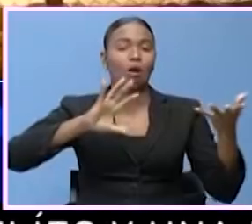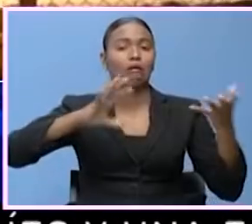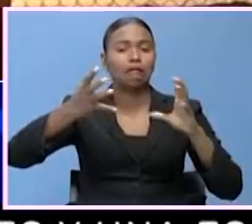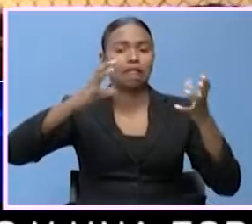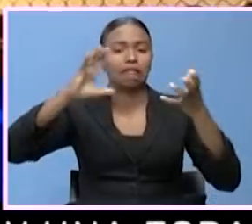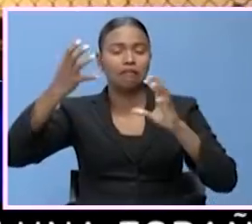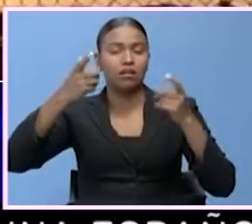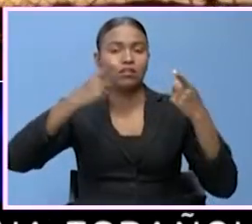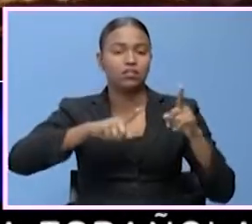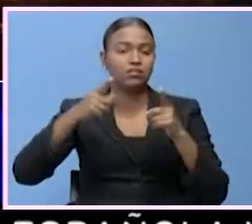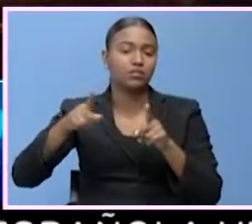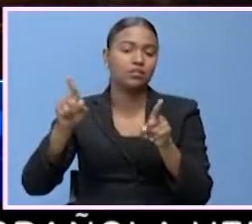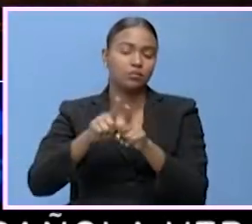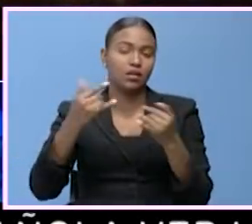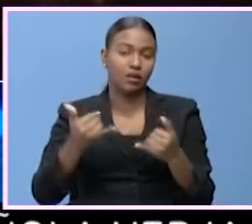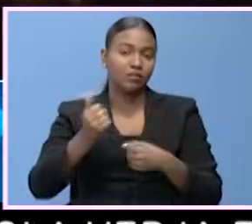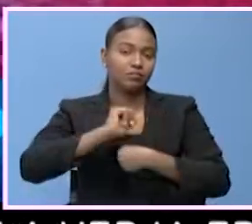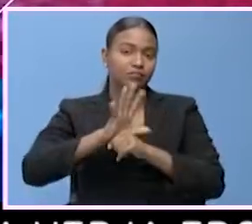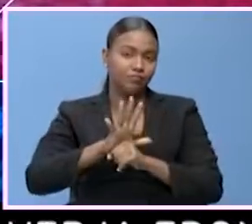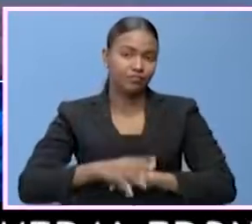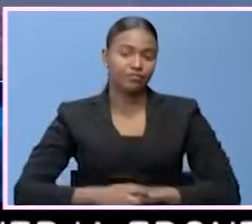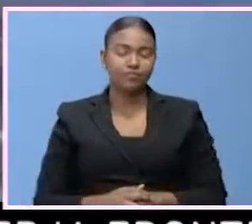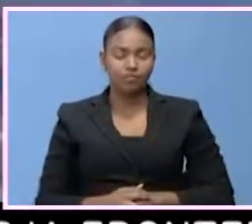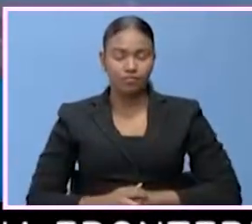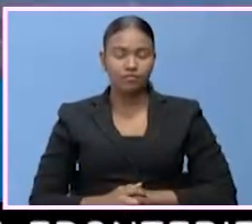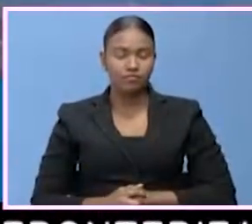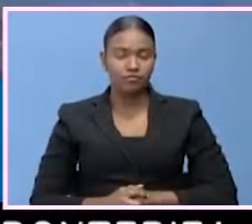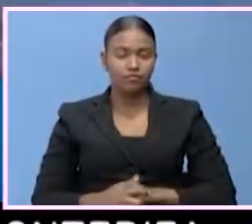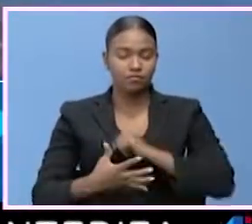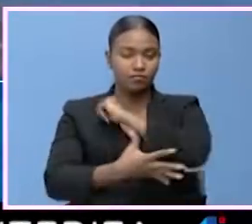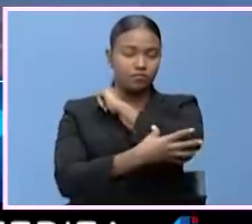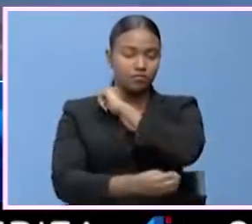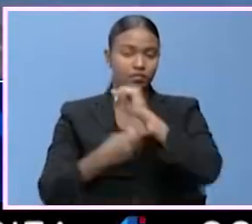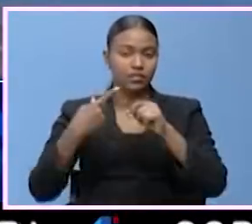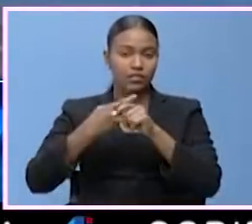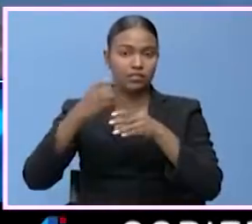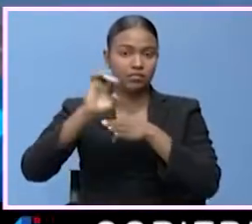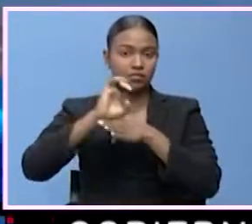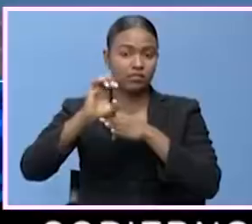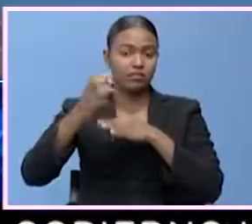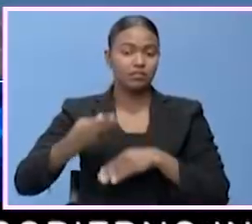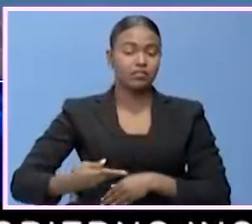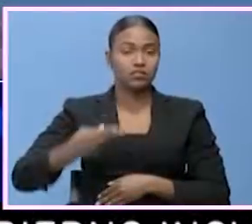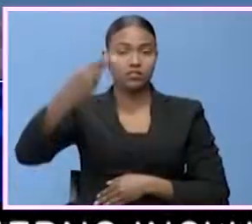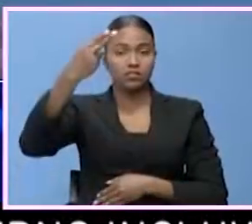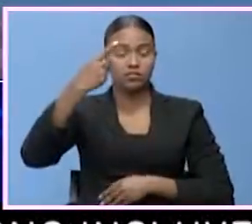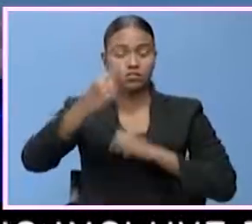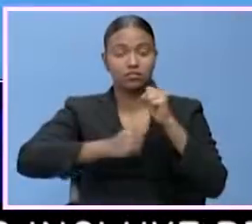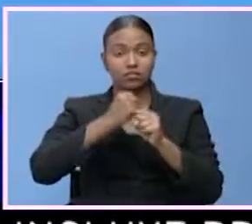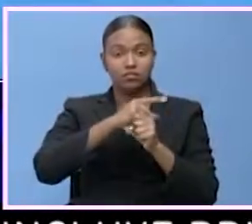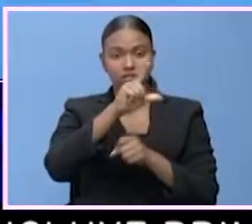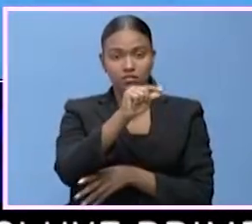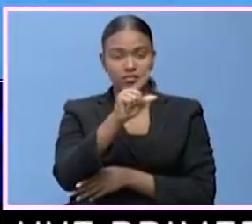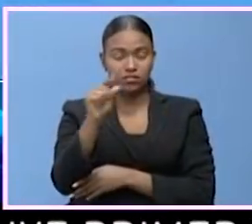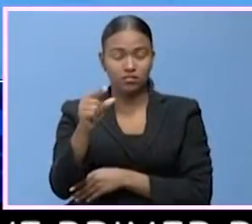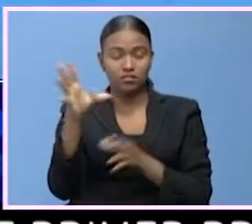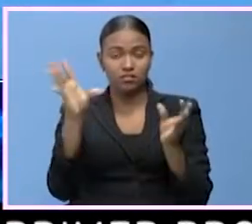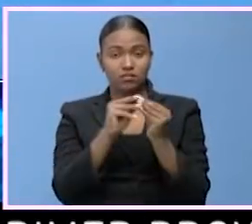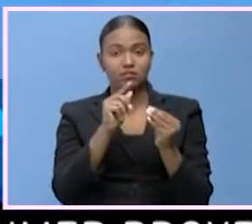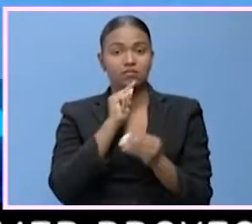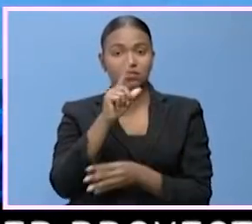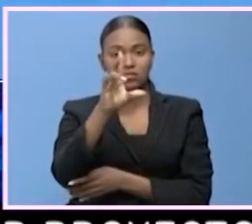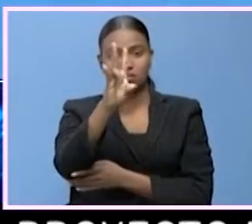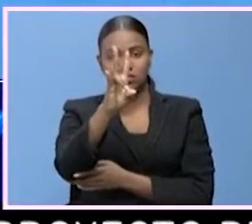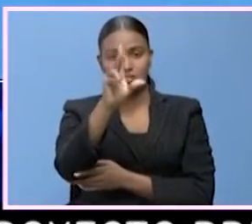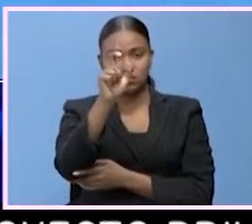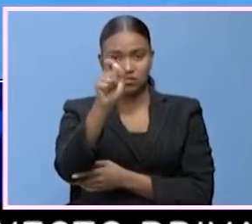naturales y el COVID-19. La pobreza en Ecuador creció durante el 2020 más de